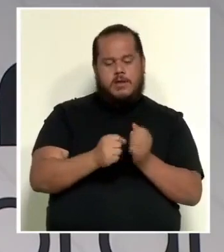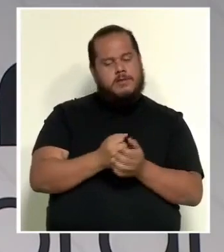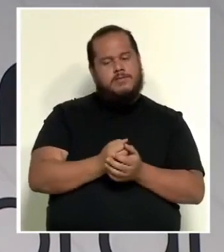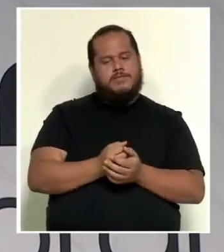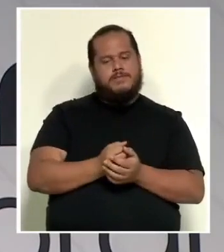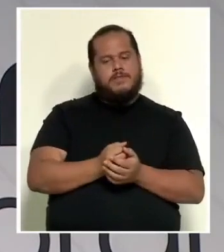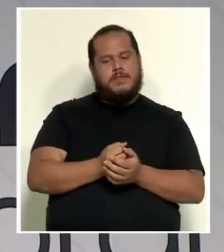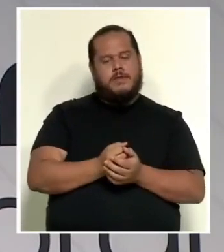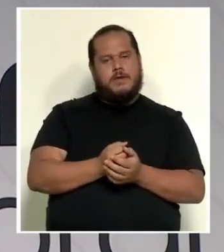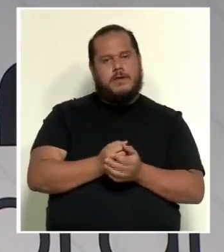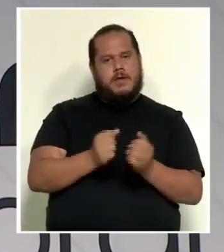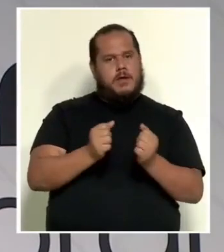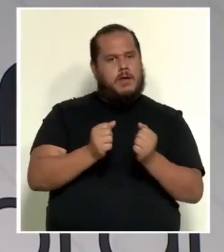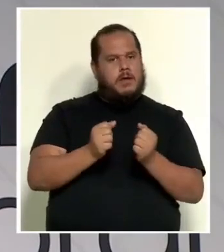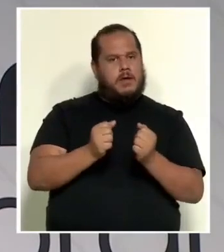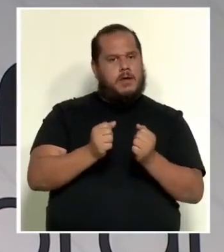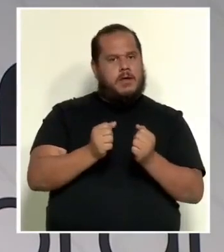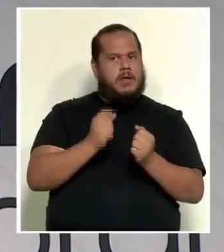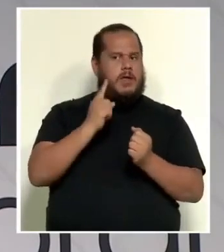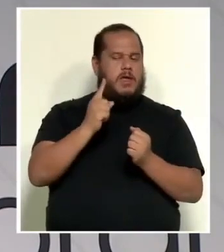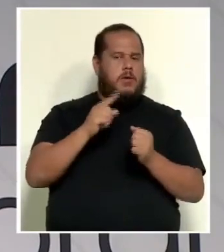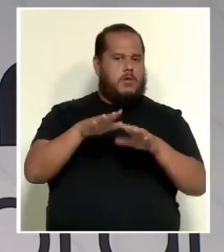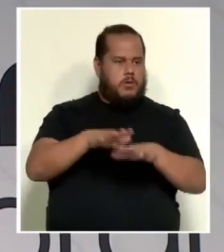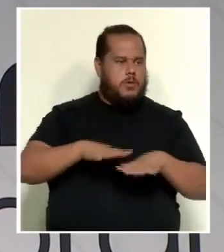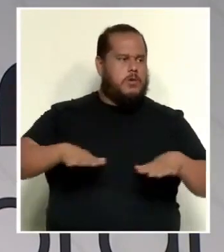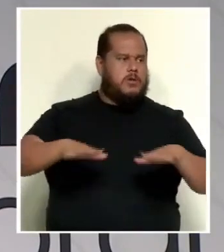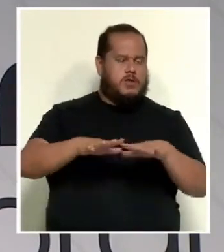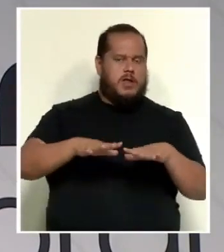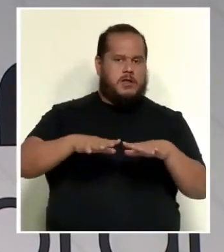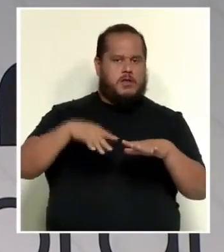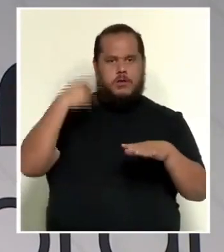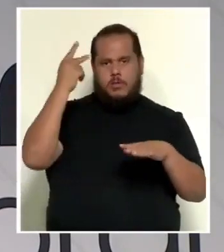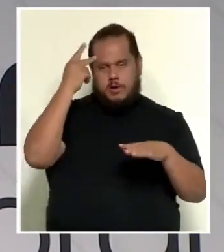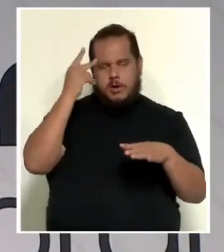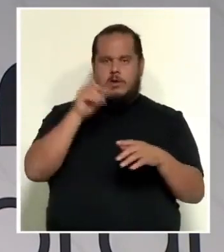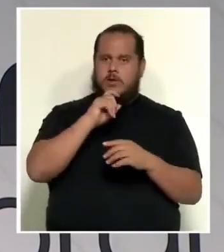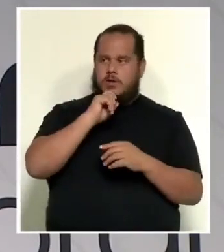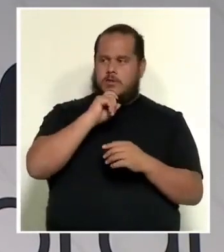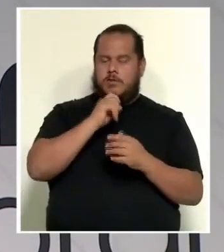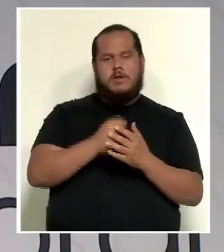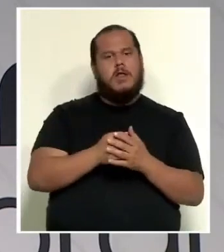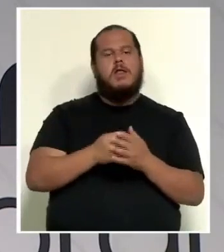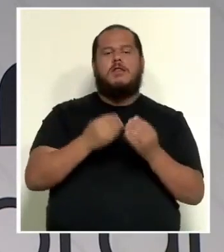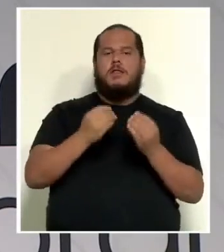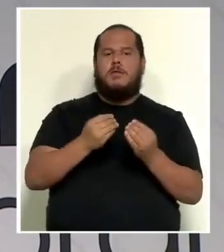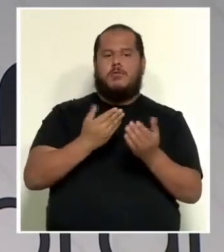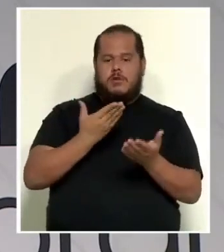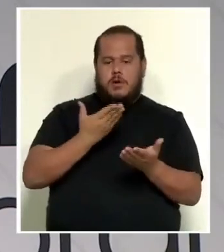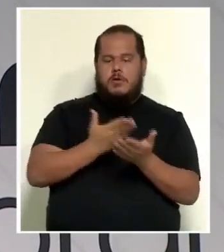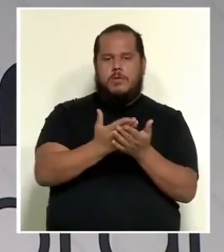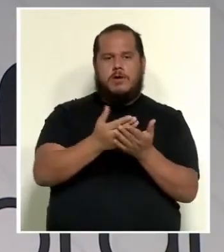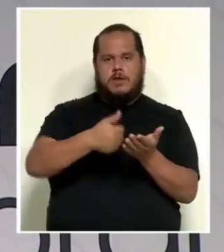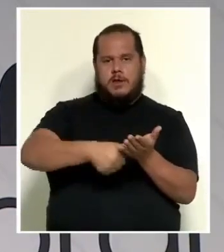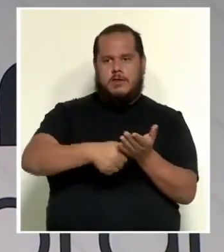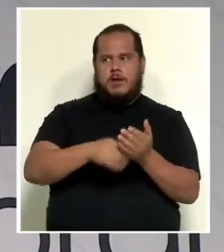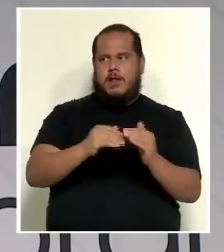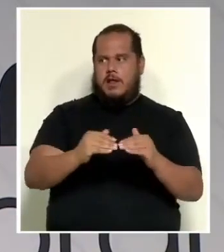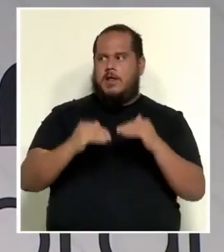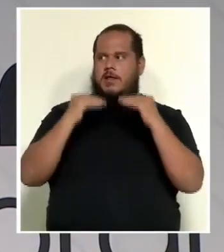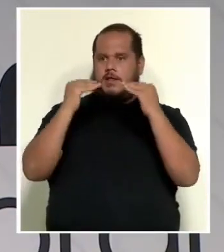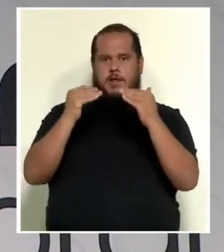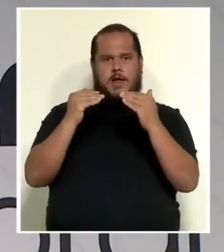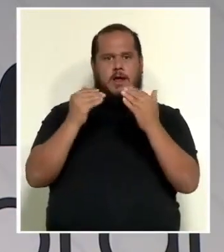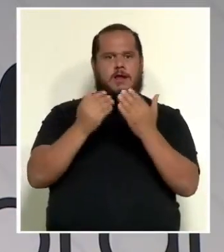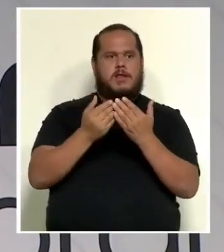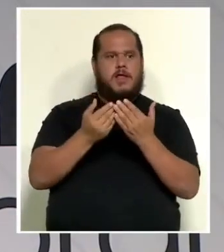digamos, en un contexto político complejo, de mucha oferta electoral, de alta incertidumbre,